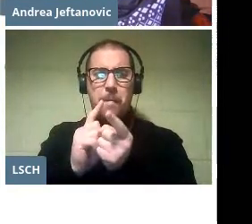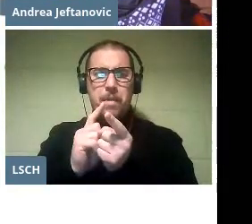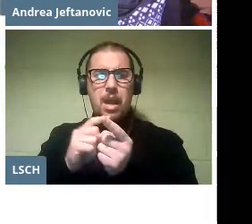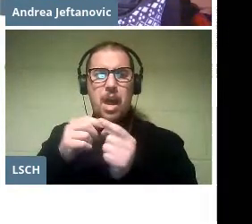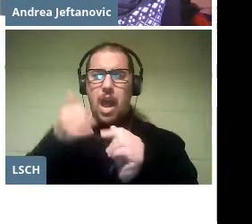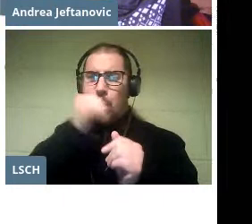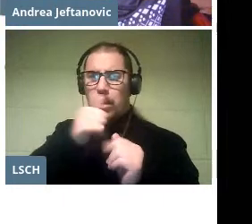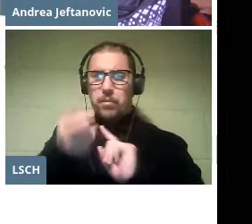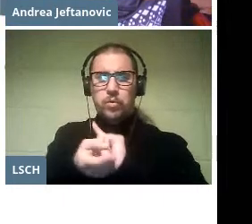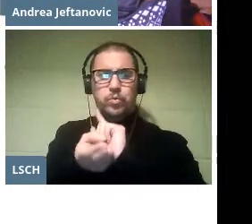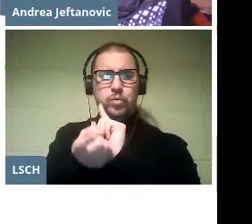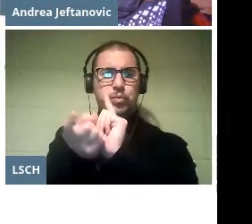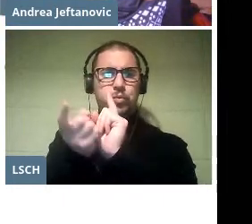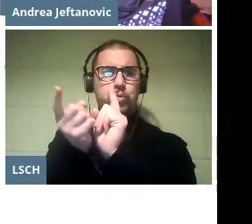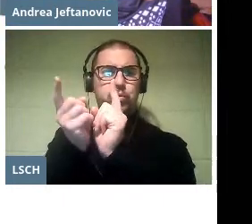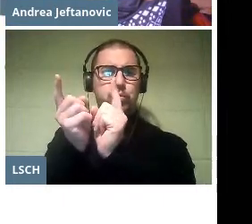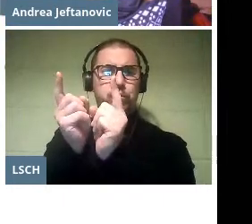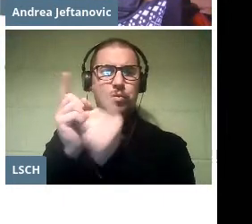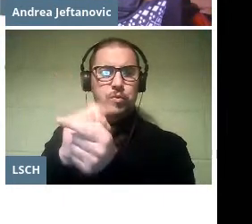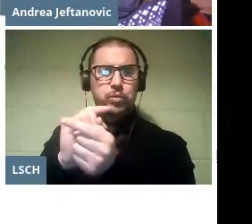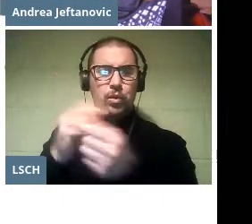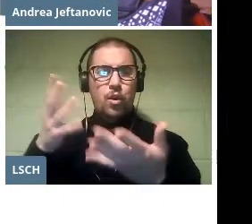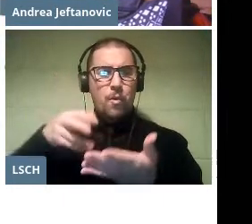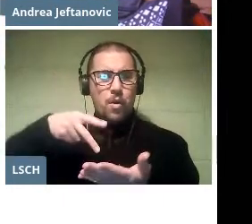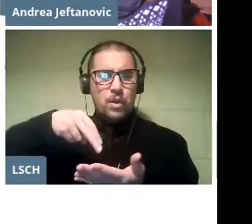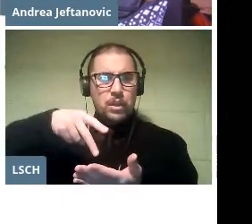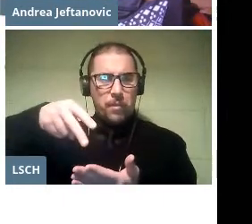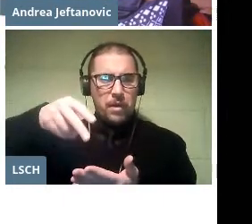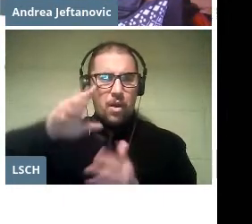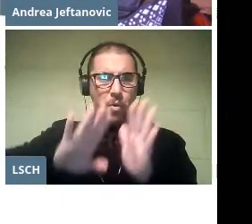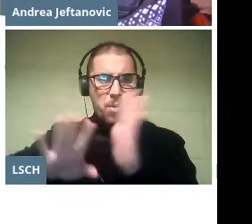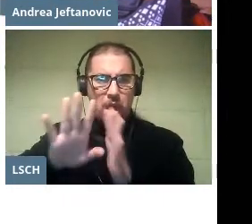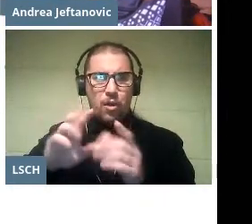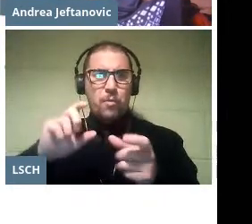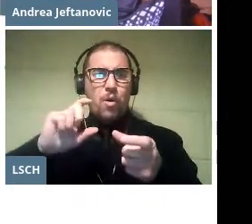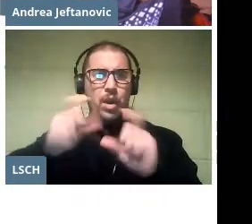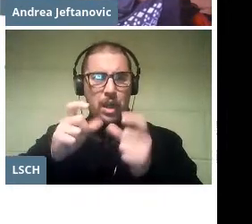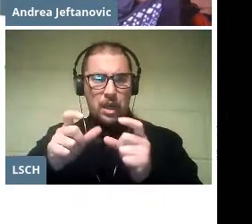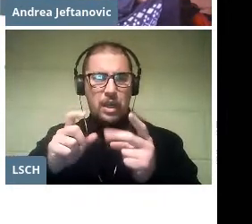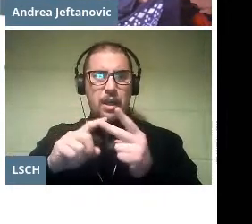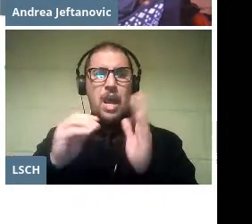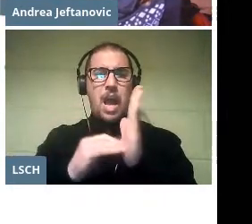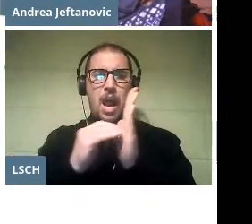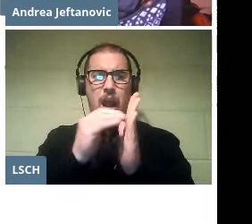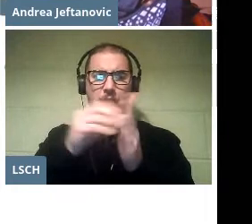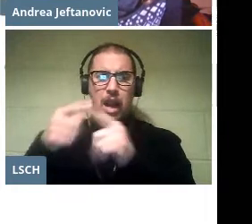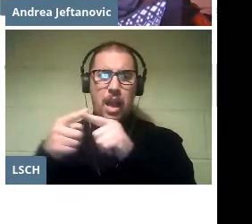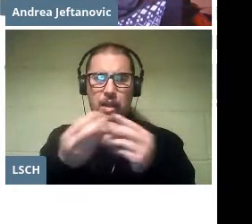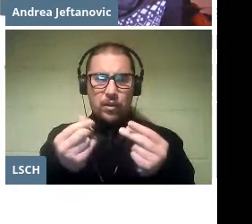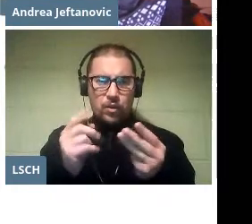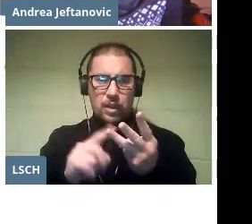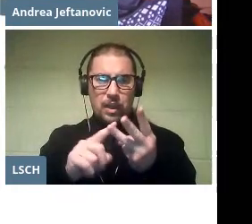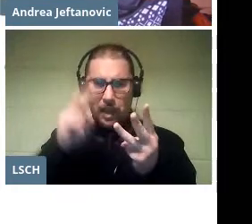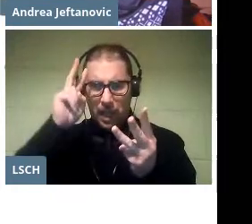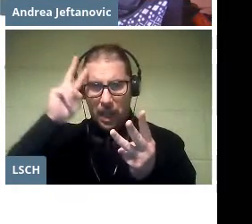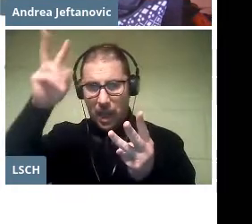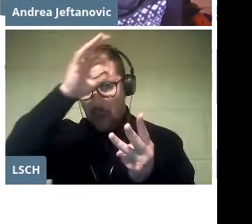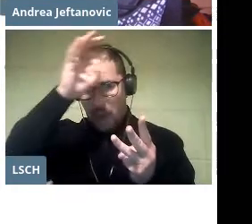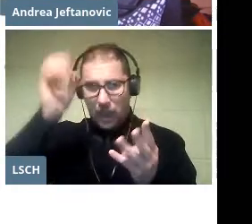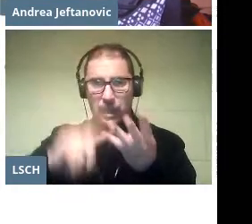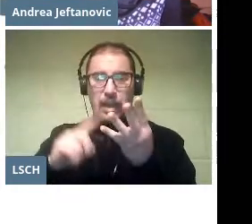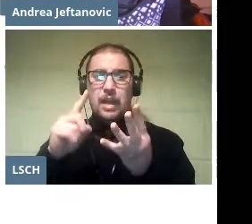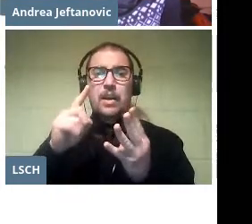tiempos? ¿Cómo se camina de acuerdo a las variables como el género, la clase social, el origen étnico, la